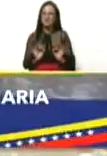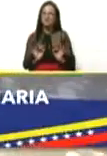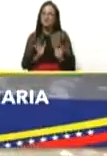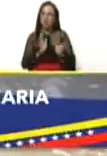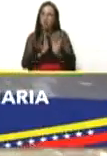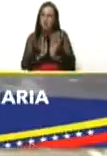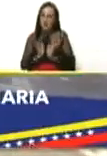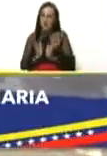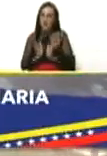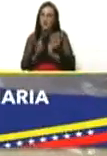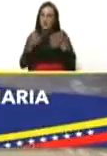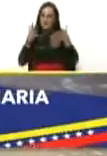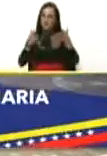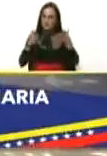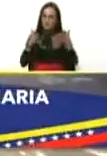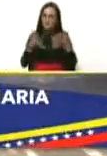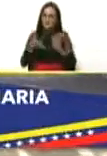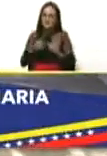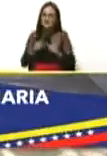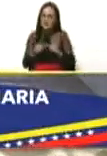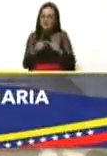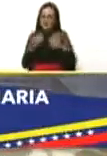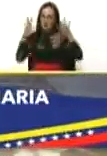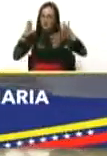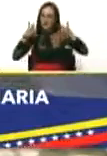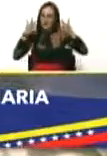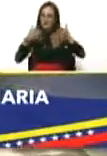ordenado, orientado, siguiendo las orientaciones que usted,